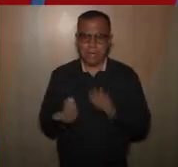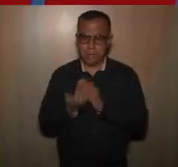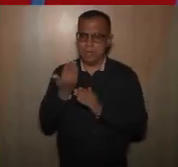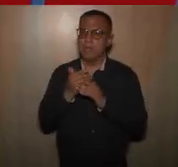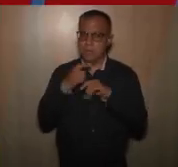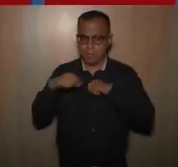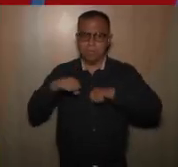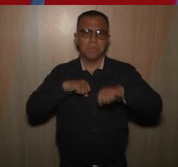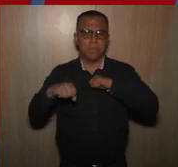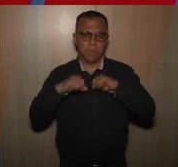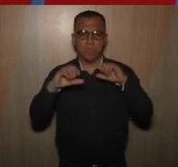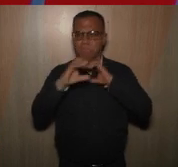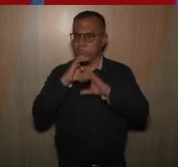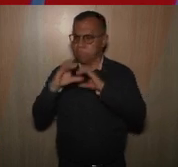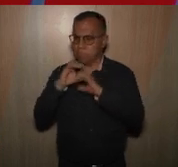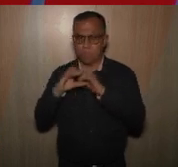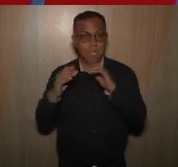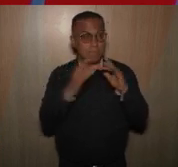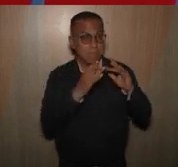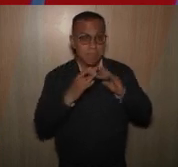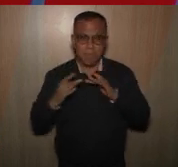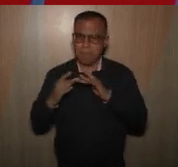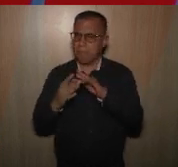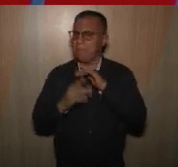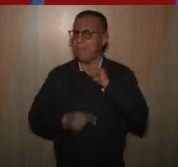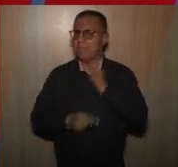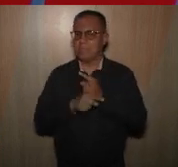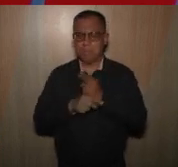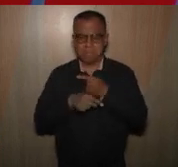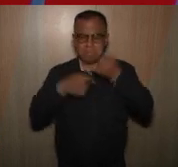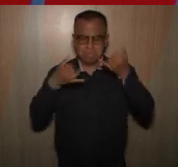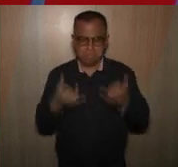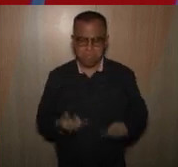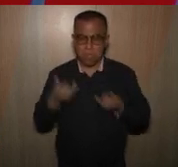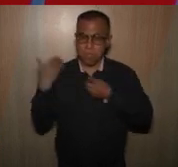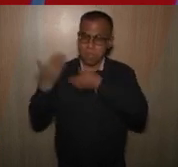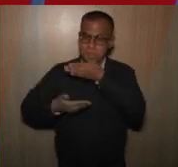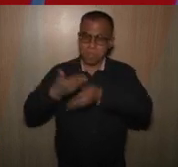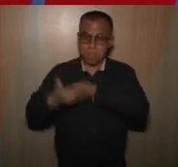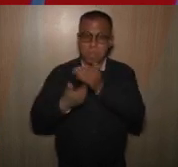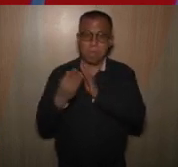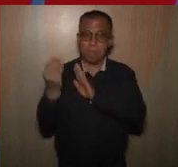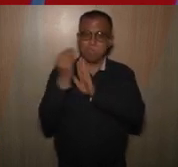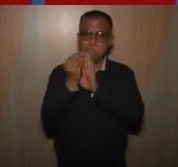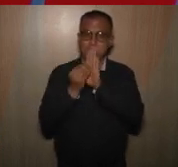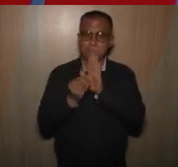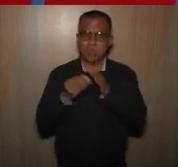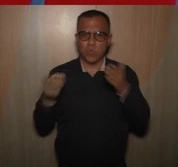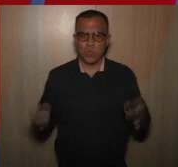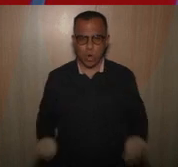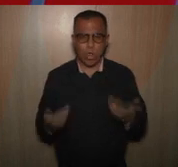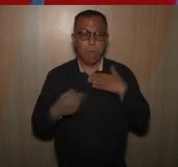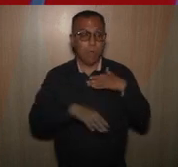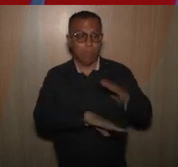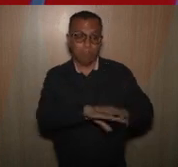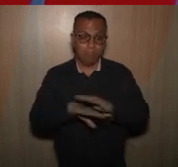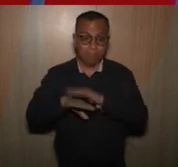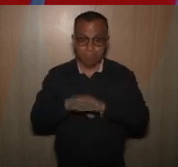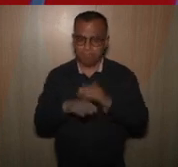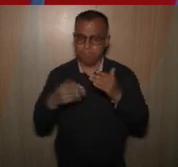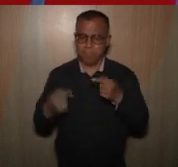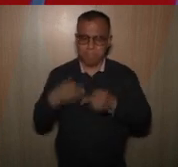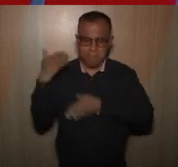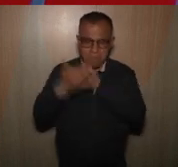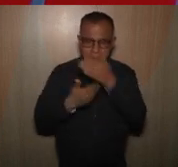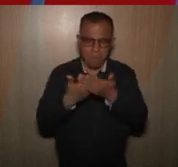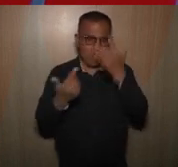comunicación e información en tiempo real del trámite, permitiendo en este caso identificar aquellas alertas,